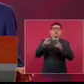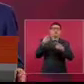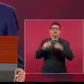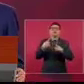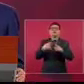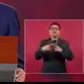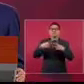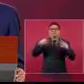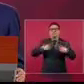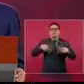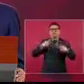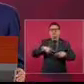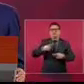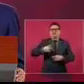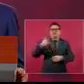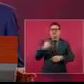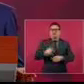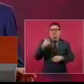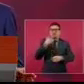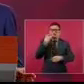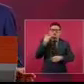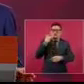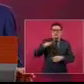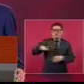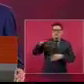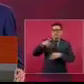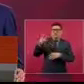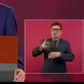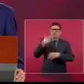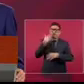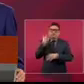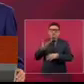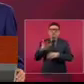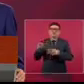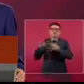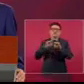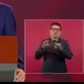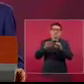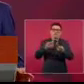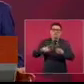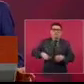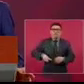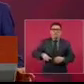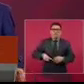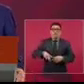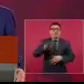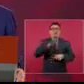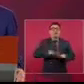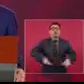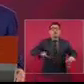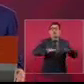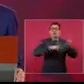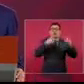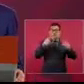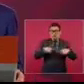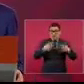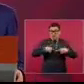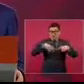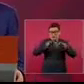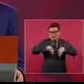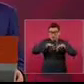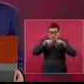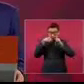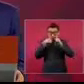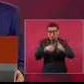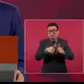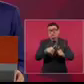ricos, de los potentados. No les importa el pueblo, porque eso es,